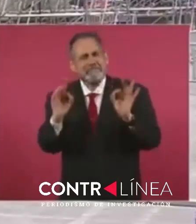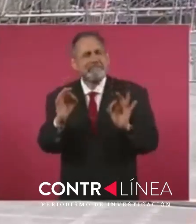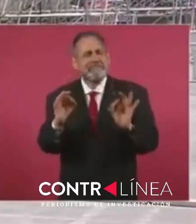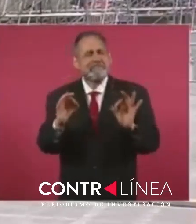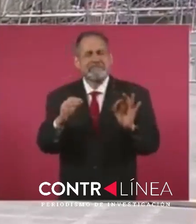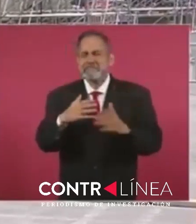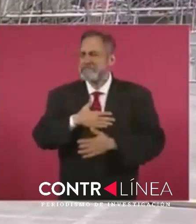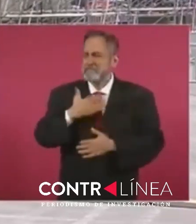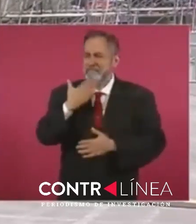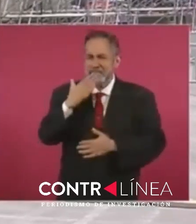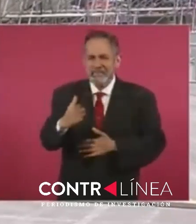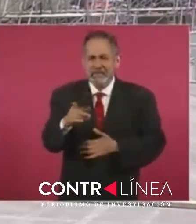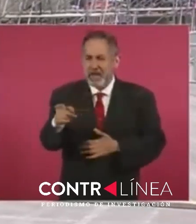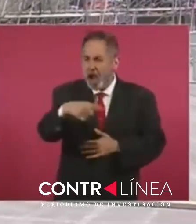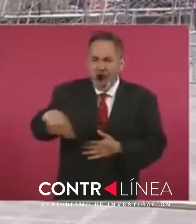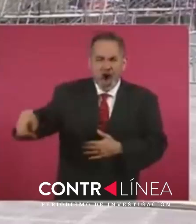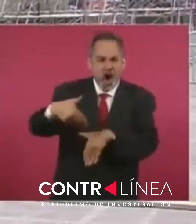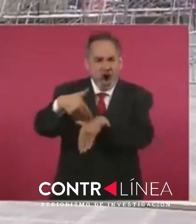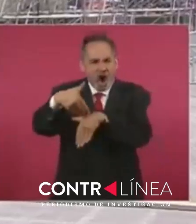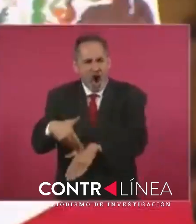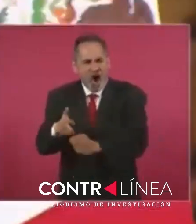el desempeño leal,